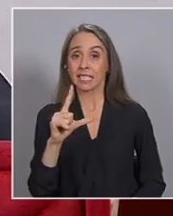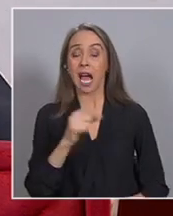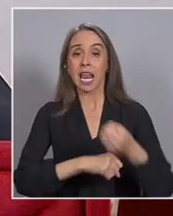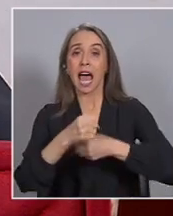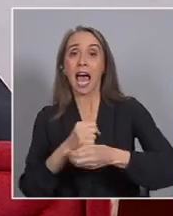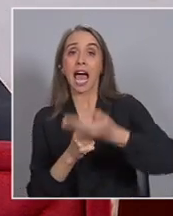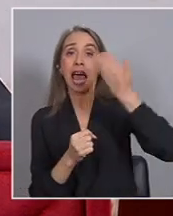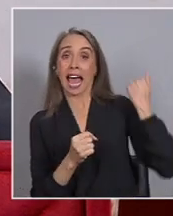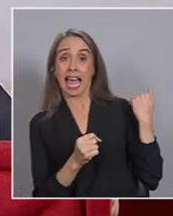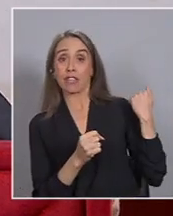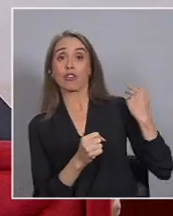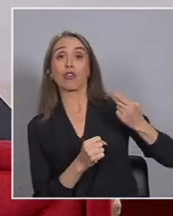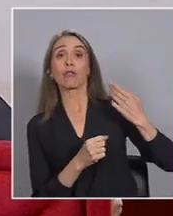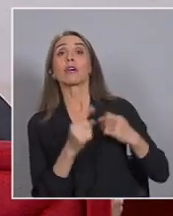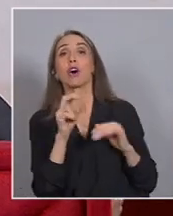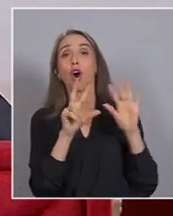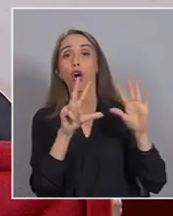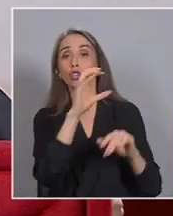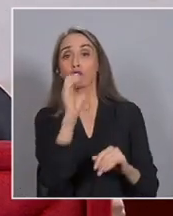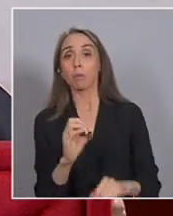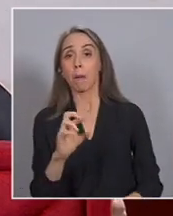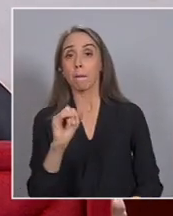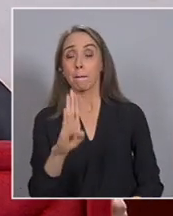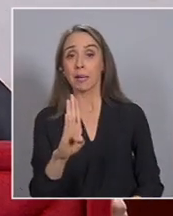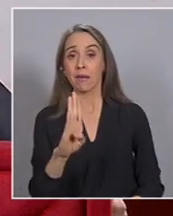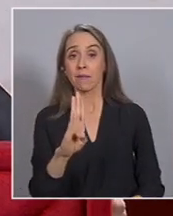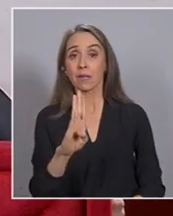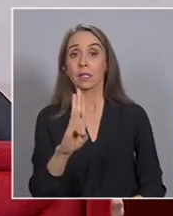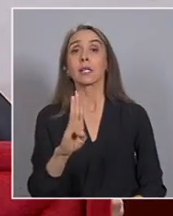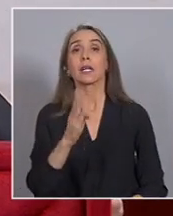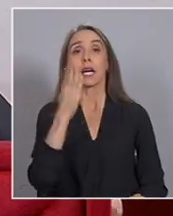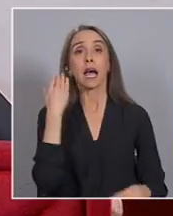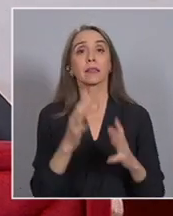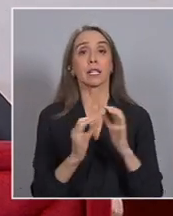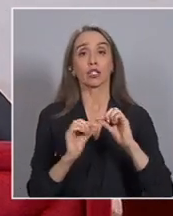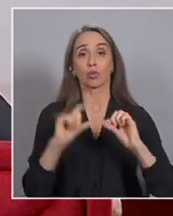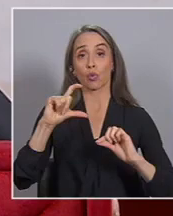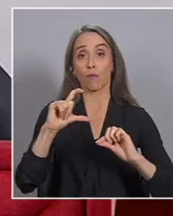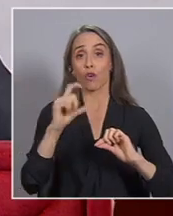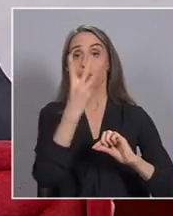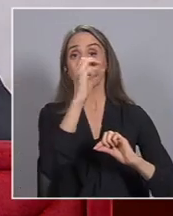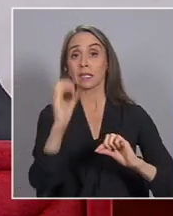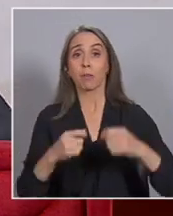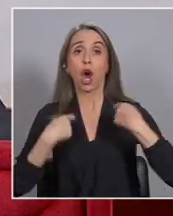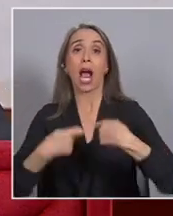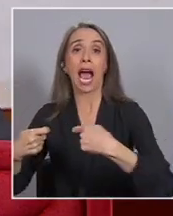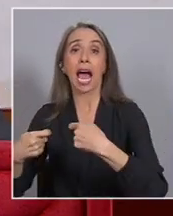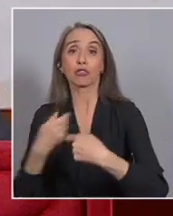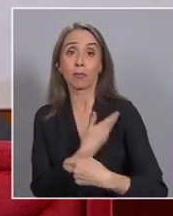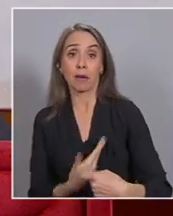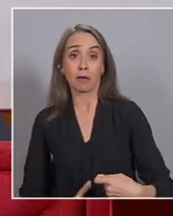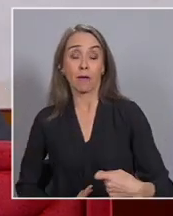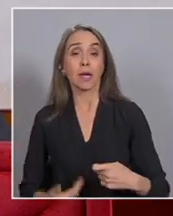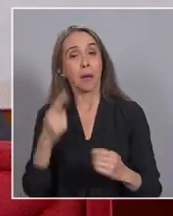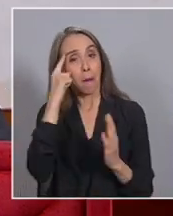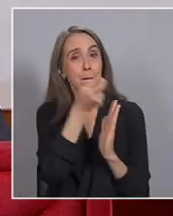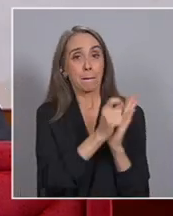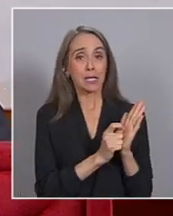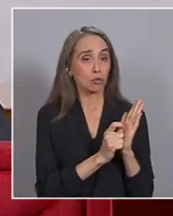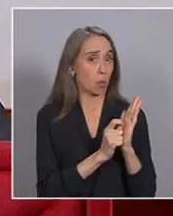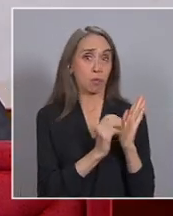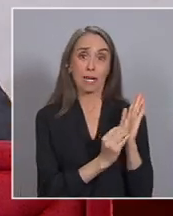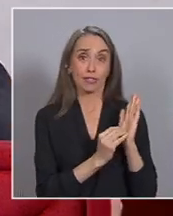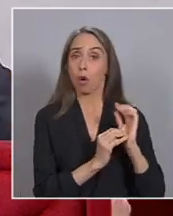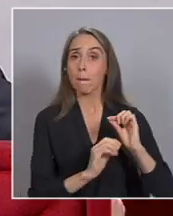cifra récord de 8% del PIB, después de aumentos de gasto de 30% por sobre lo presupuestado.